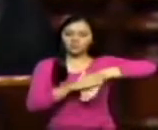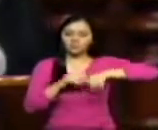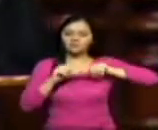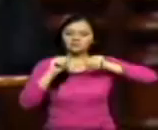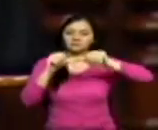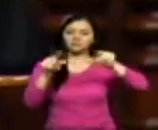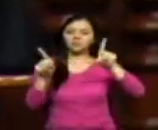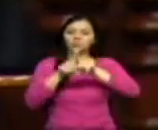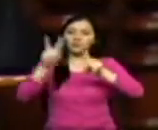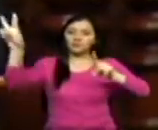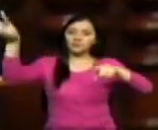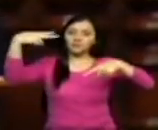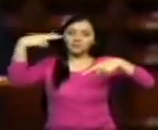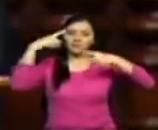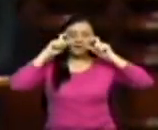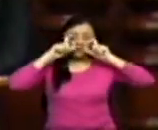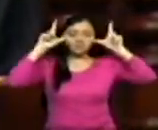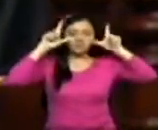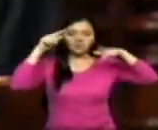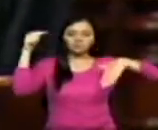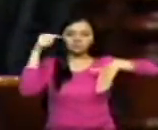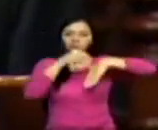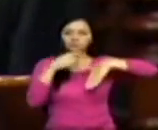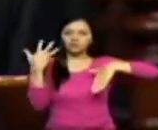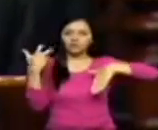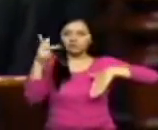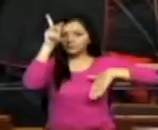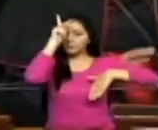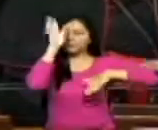todos miren con admiración.